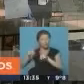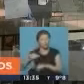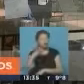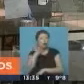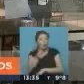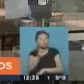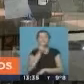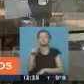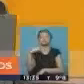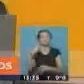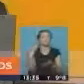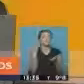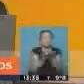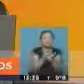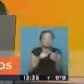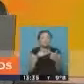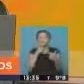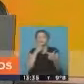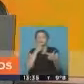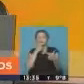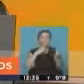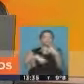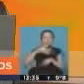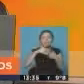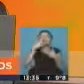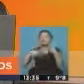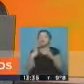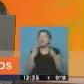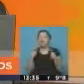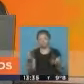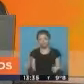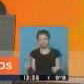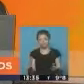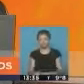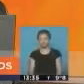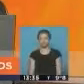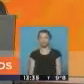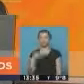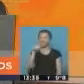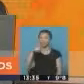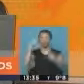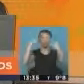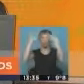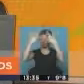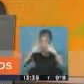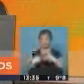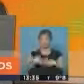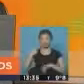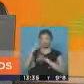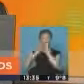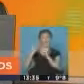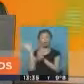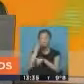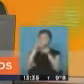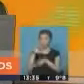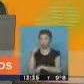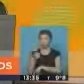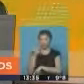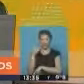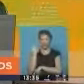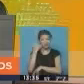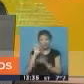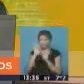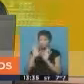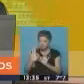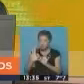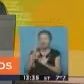tienen que reclamar si hay que hacer un un trámite Cómo es bueno Esto es automático le Contamos a todos los jubilados que ya está vigente se les va a